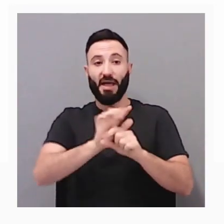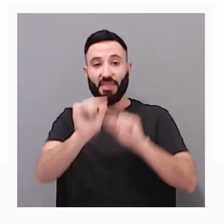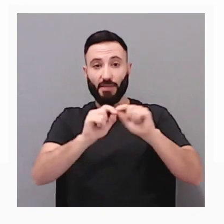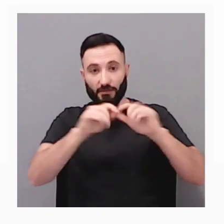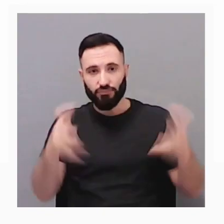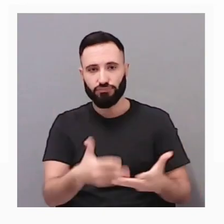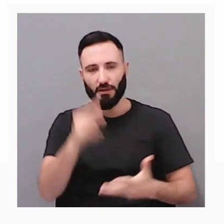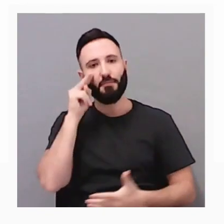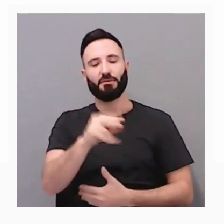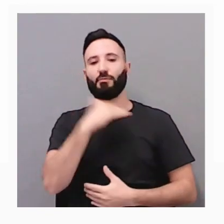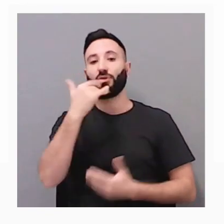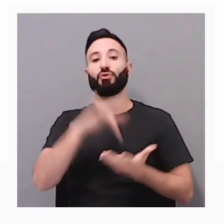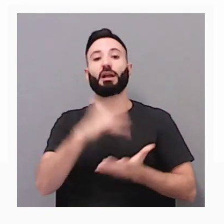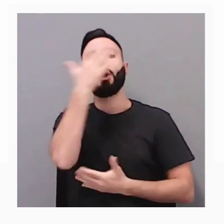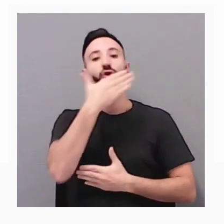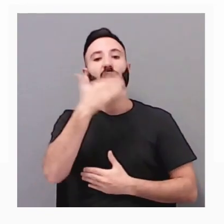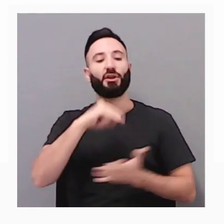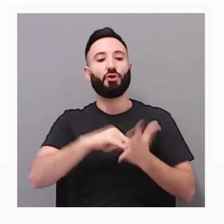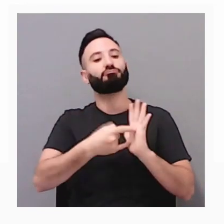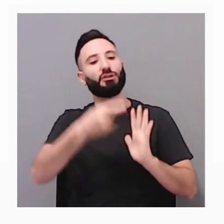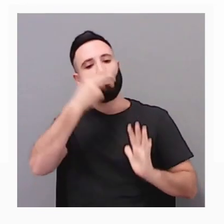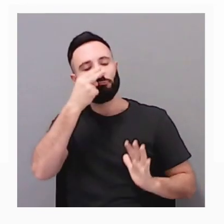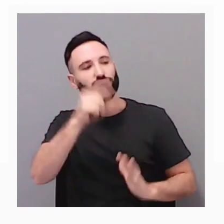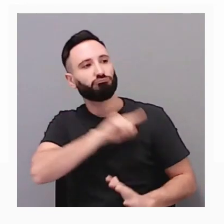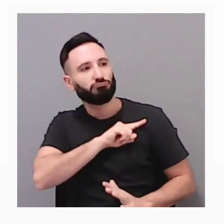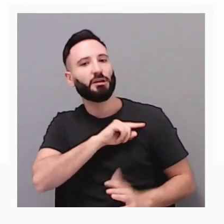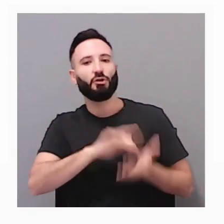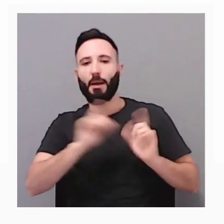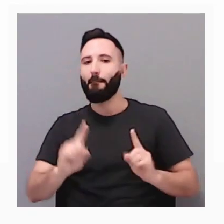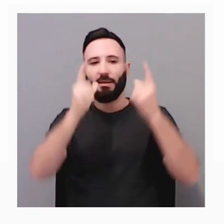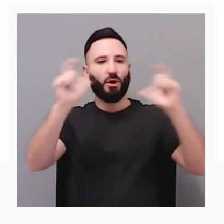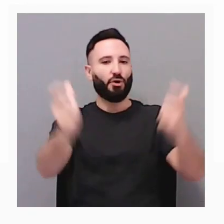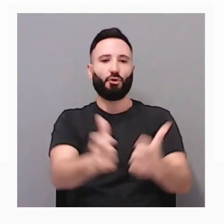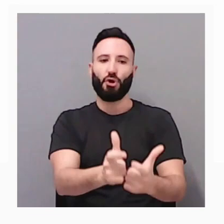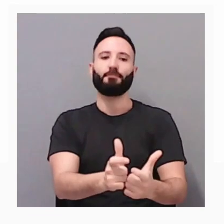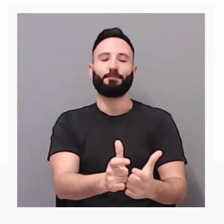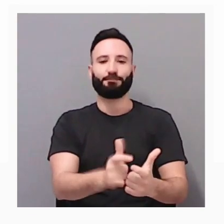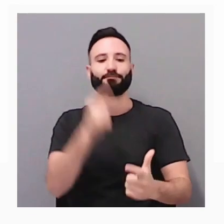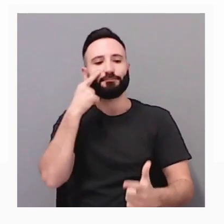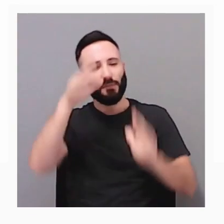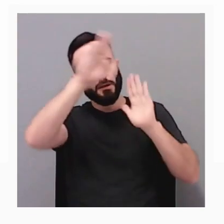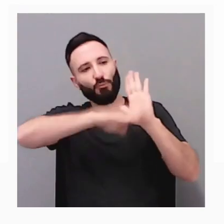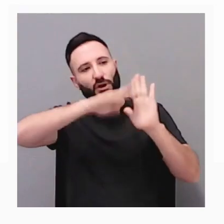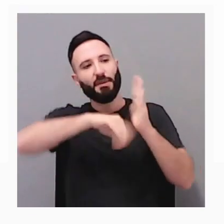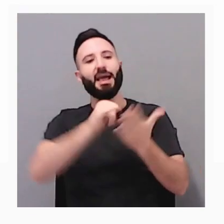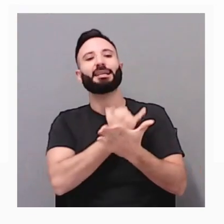cuando un colegio se interesa por nuestra metodología, lo primero que hacemos es reunirnos con ellos, ver qué tienen programado en la asignatura de ciencias y cómo